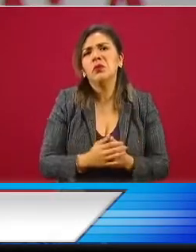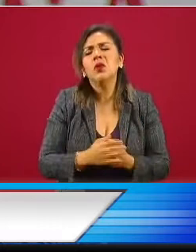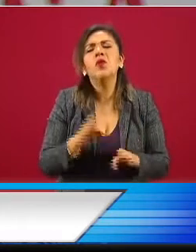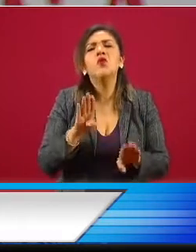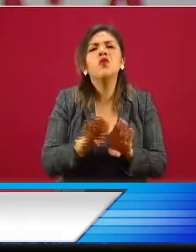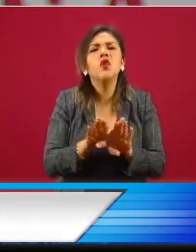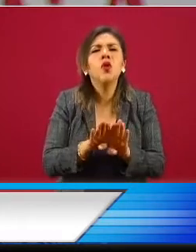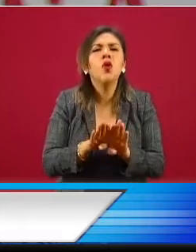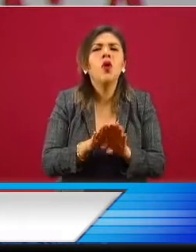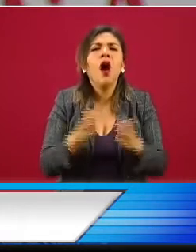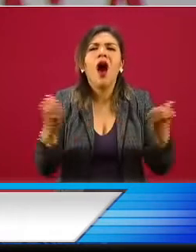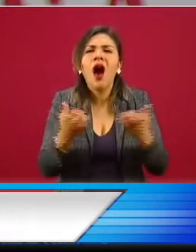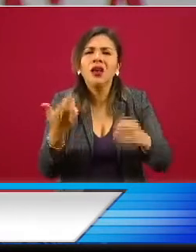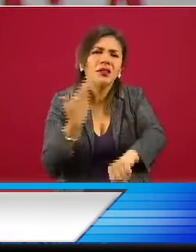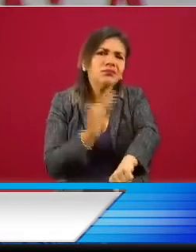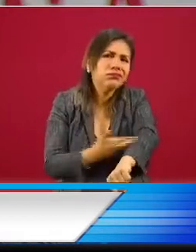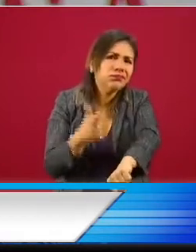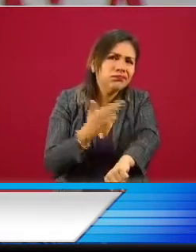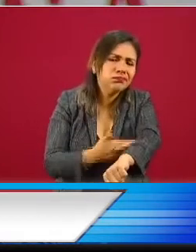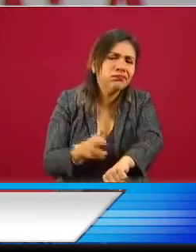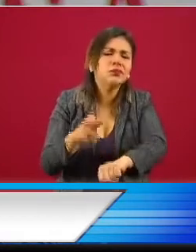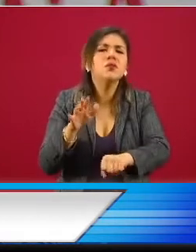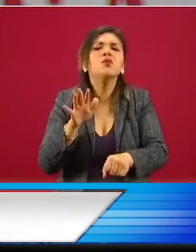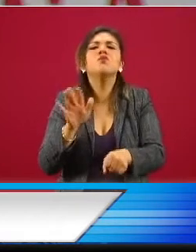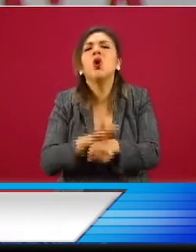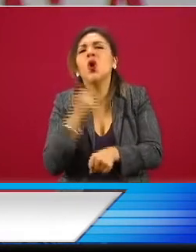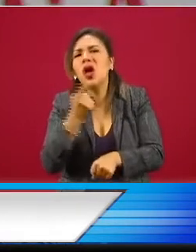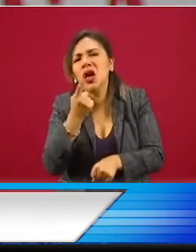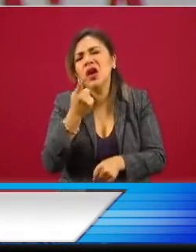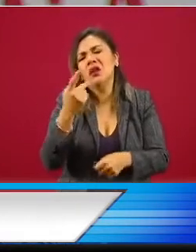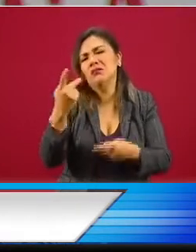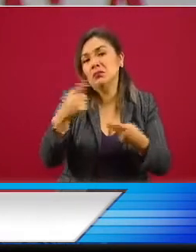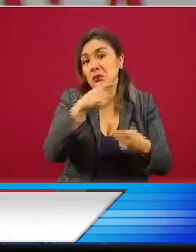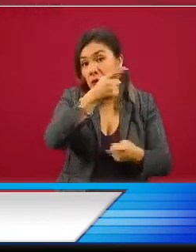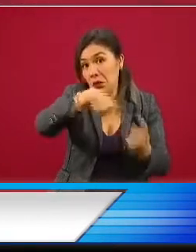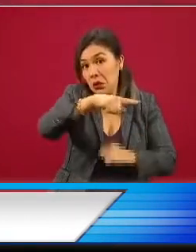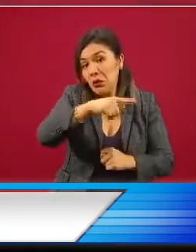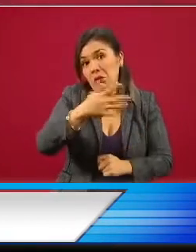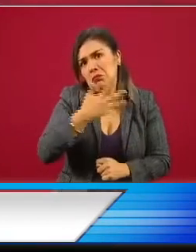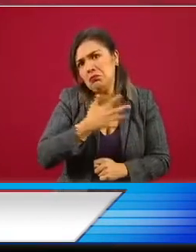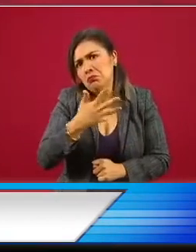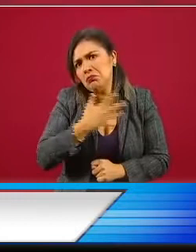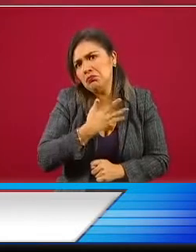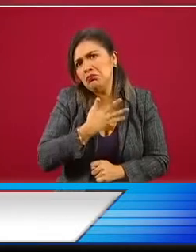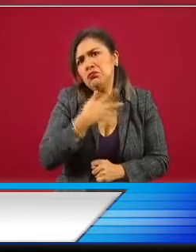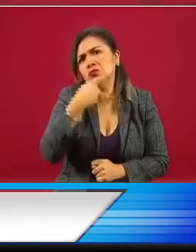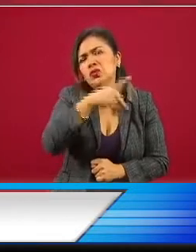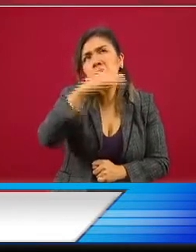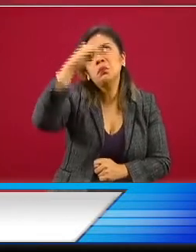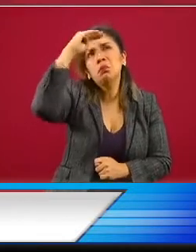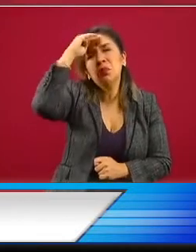para tratar el tema de la reapertura del país. Esto será informado el próximo miércoles y jueves.